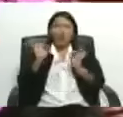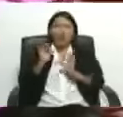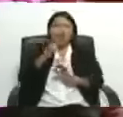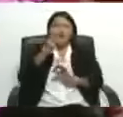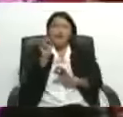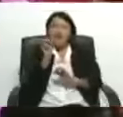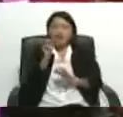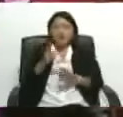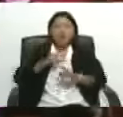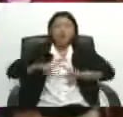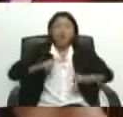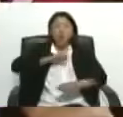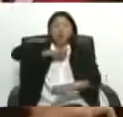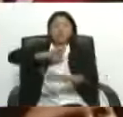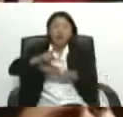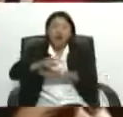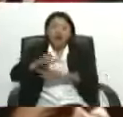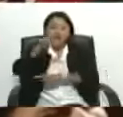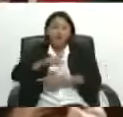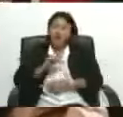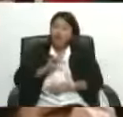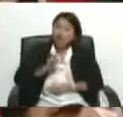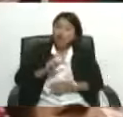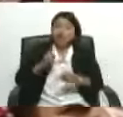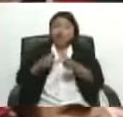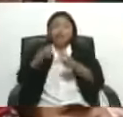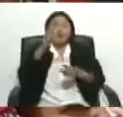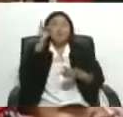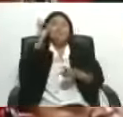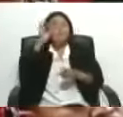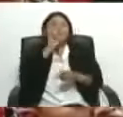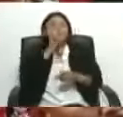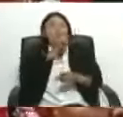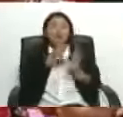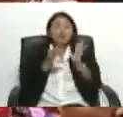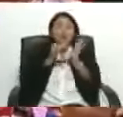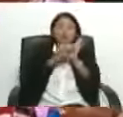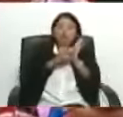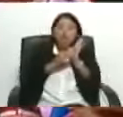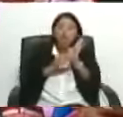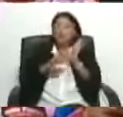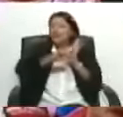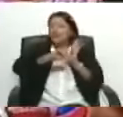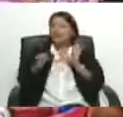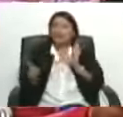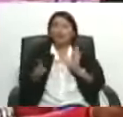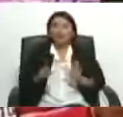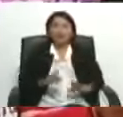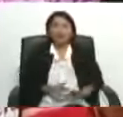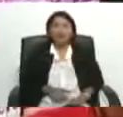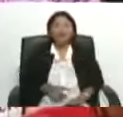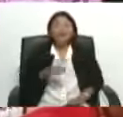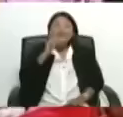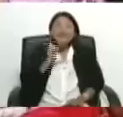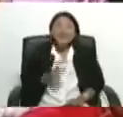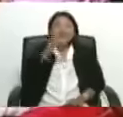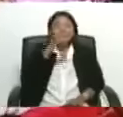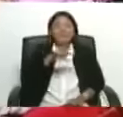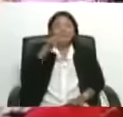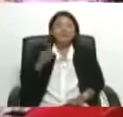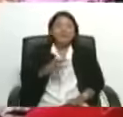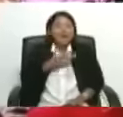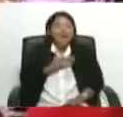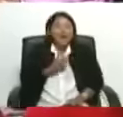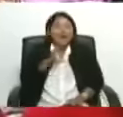una actividad de papel o de computadora, es una actividad y es una organización de carne y hueso,